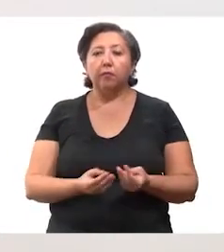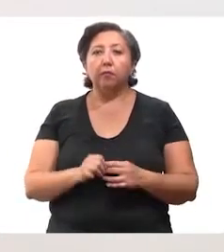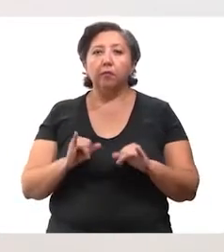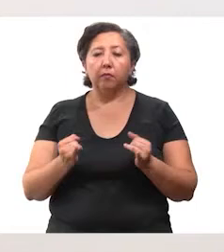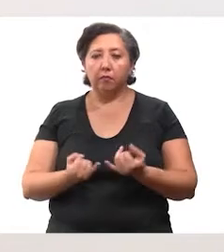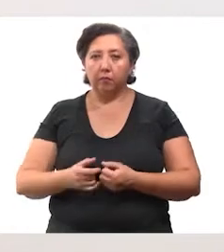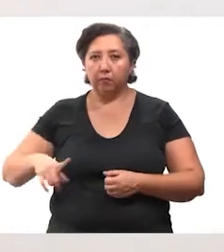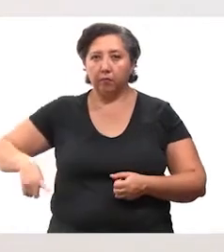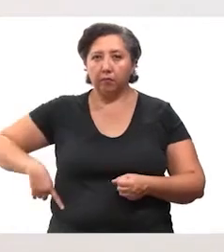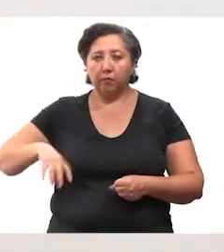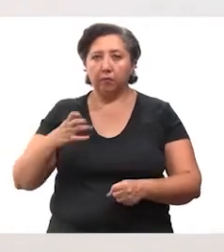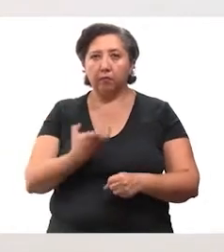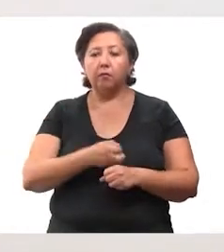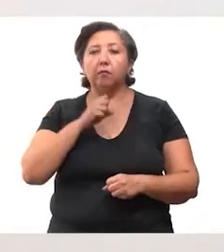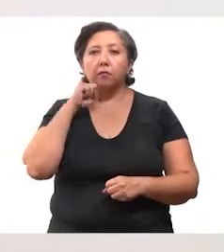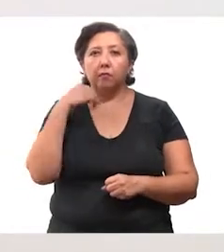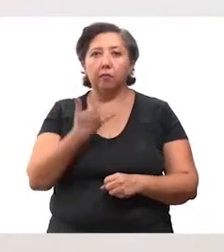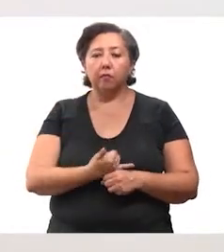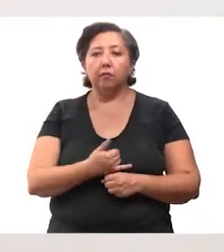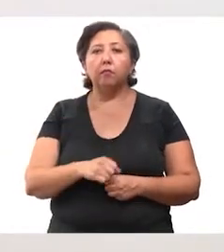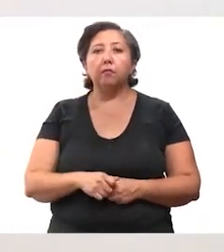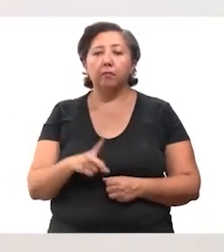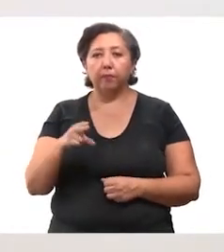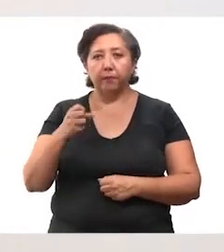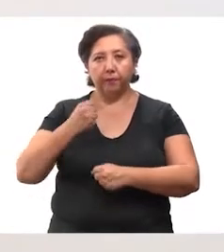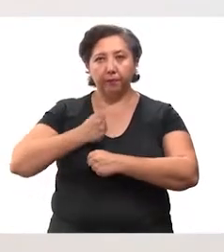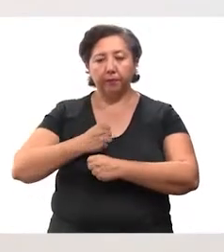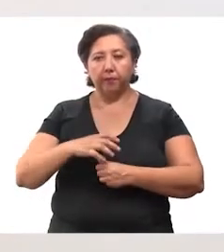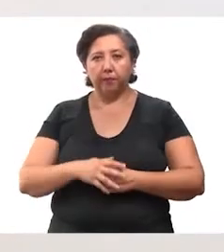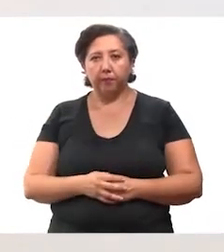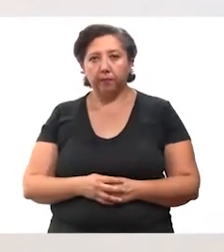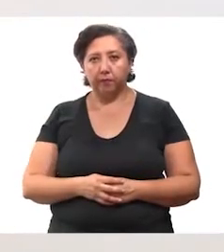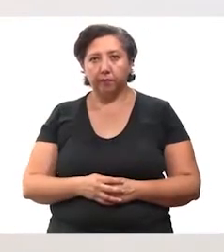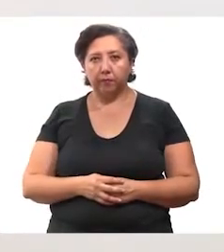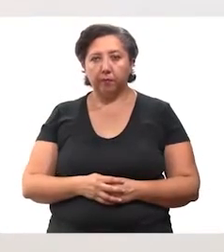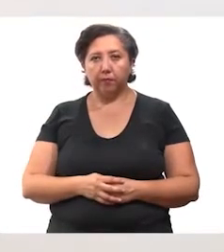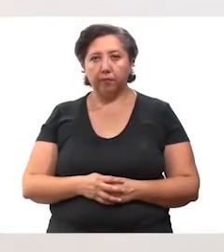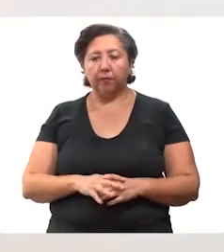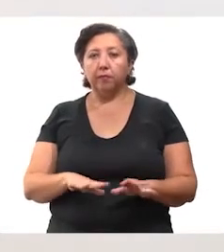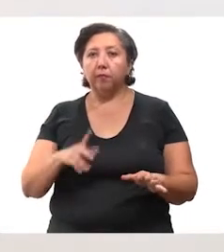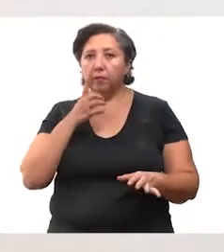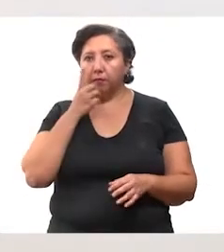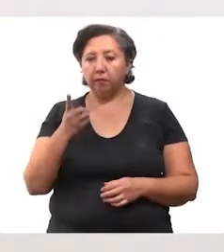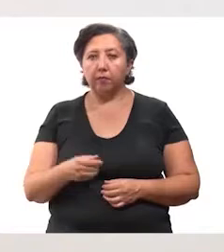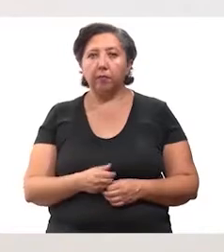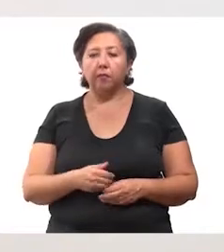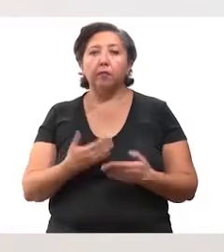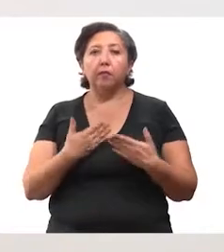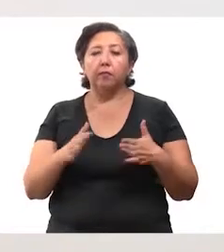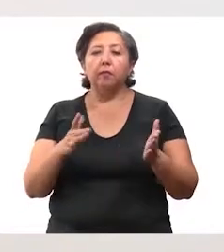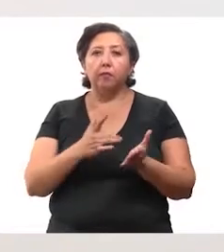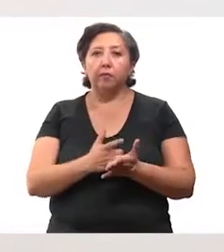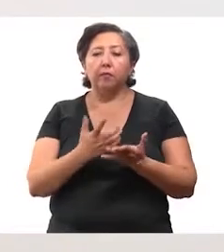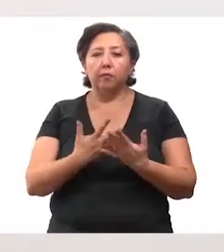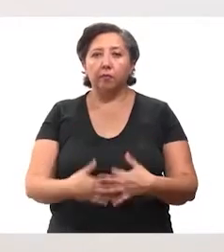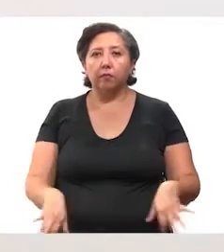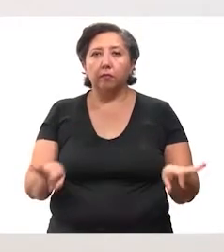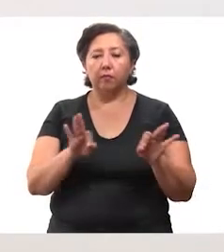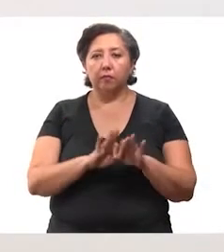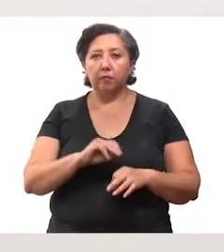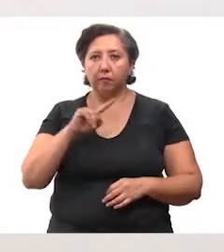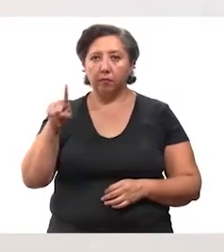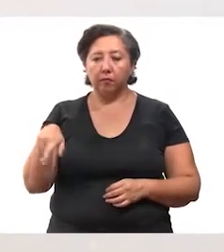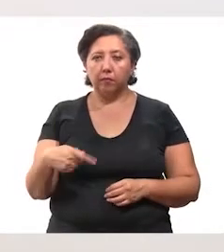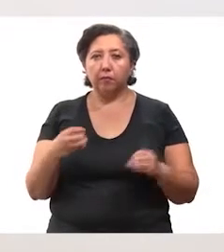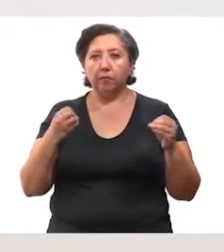conjunta el Gobierno del Estado, la Secretaría del Bienestar y las Fuerzas Armadas. Como se ha señalado, en la reapertura económica los datos